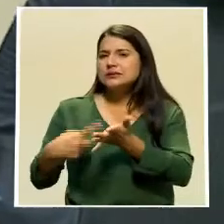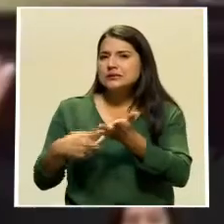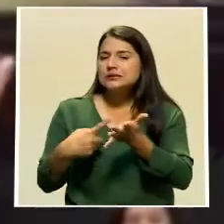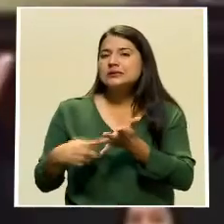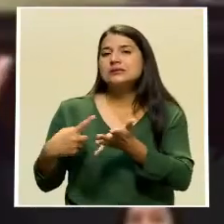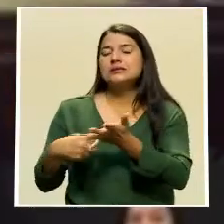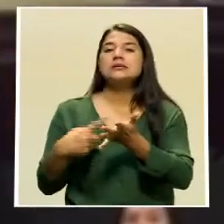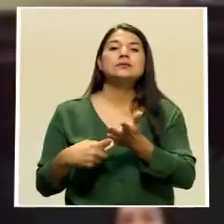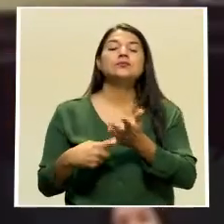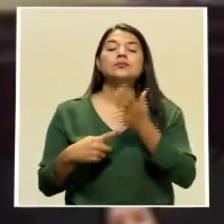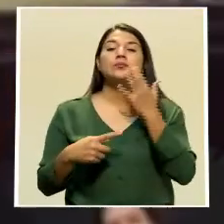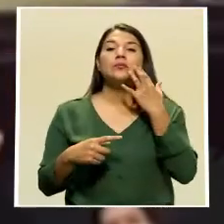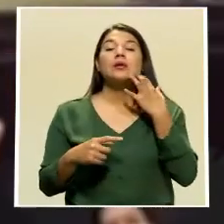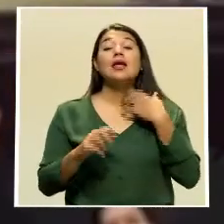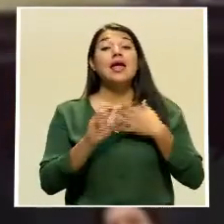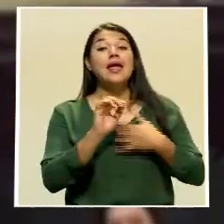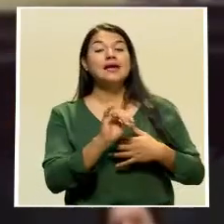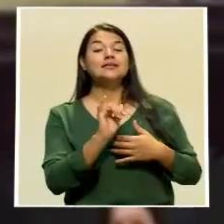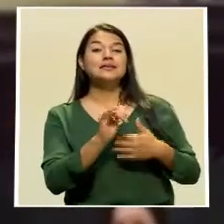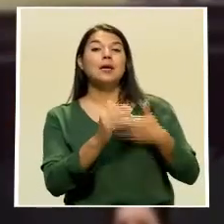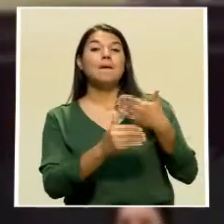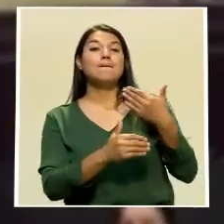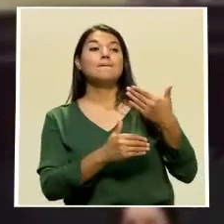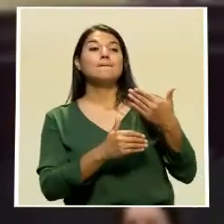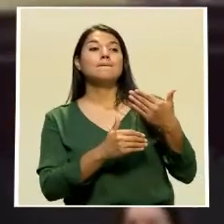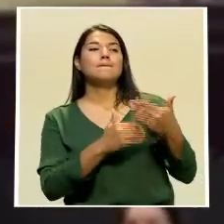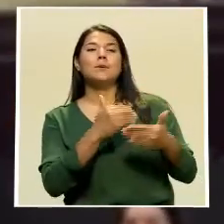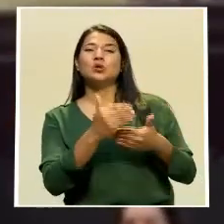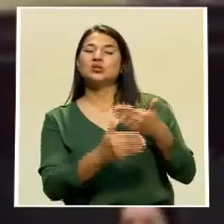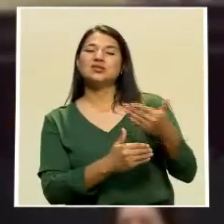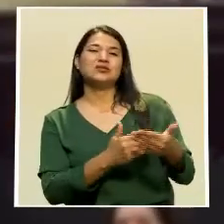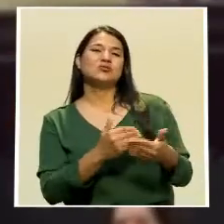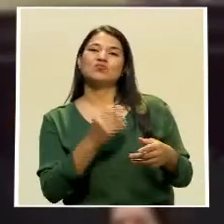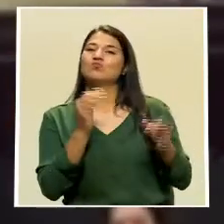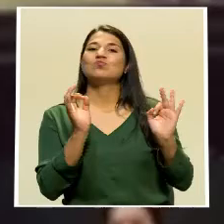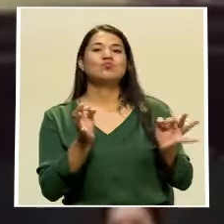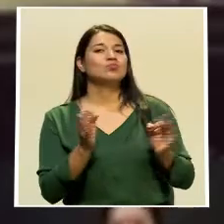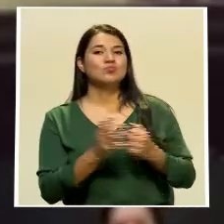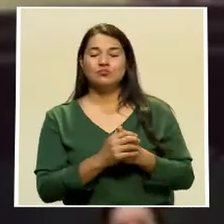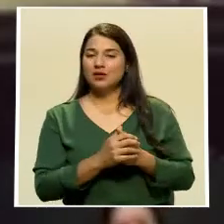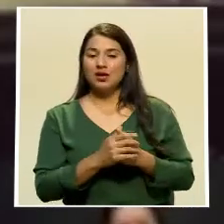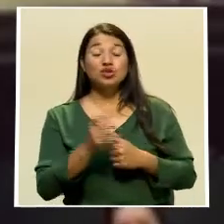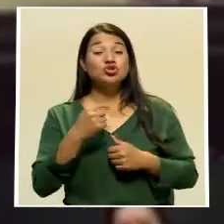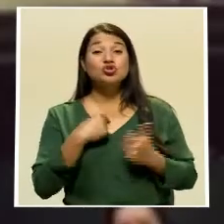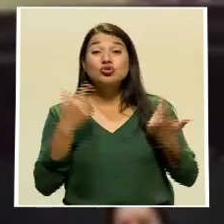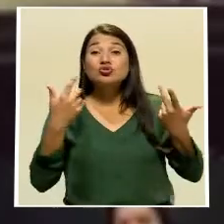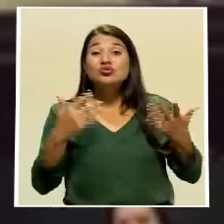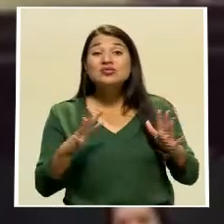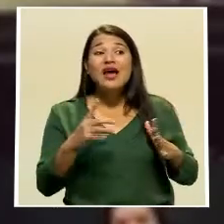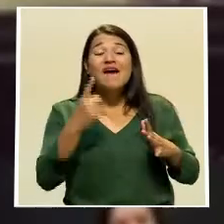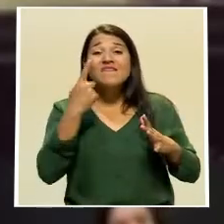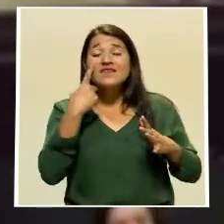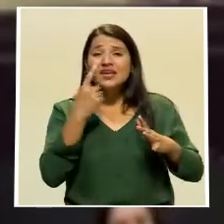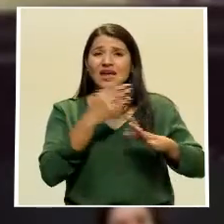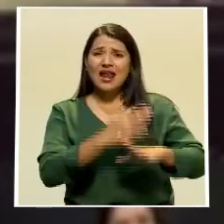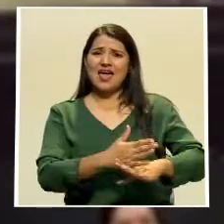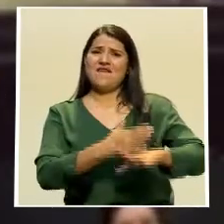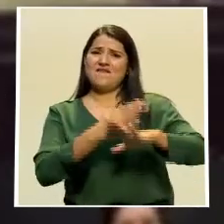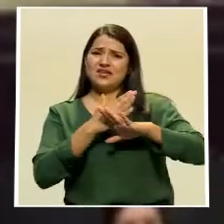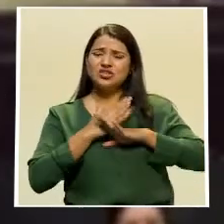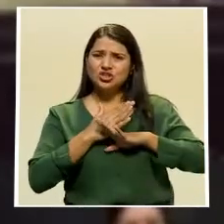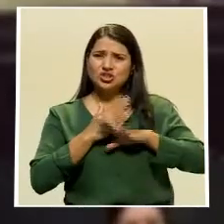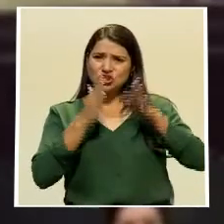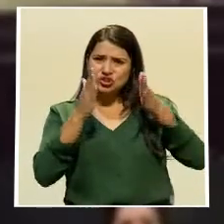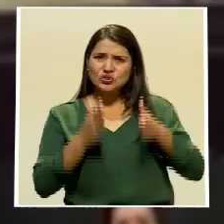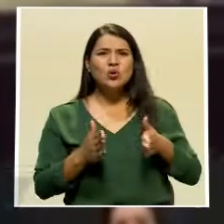mayoría. Es una gestión deficiente. He visto una defensoría